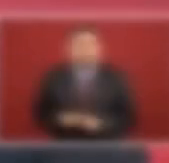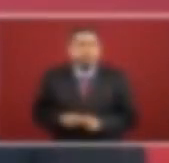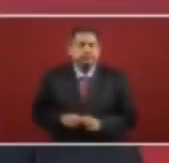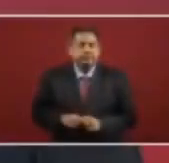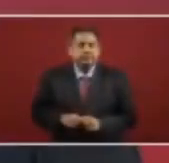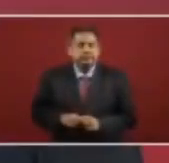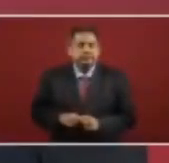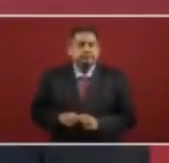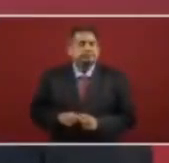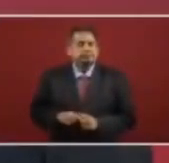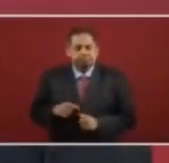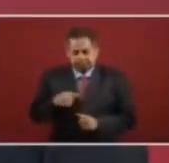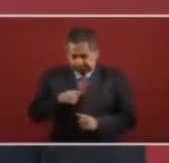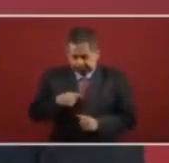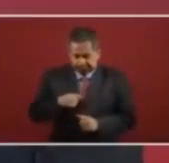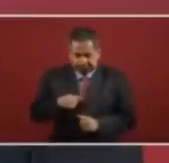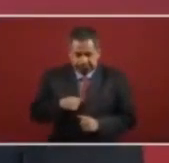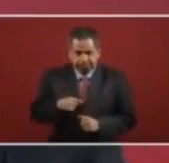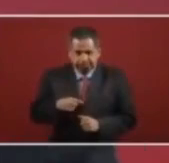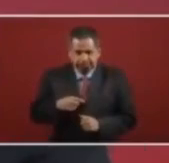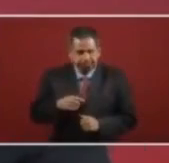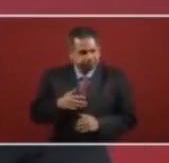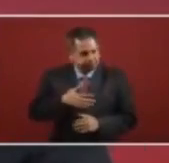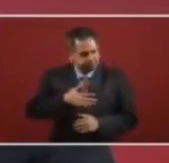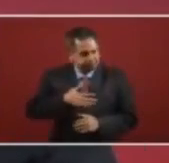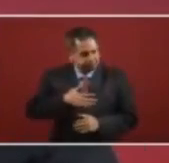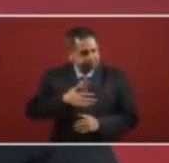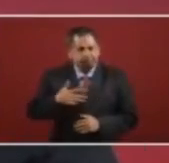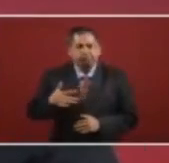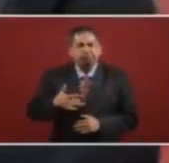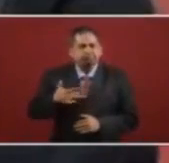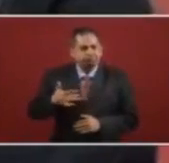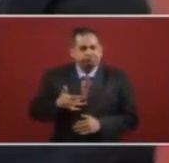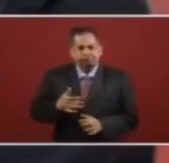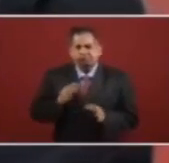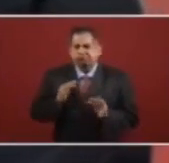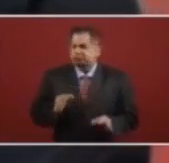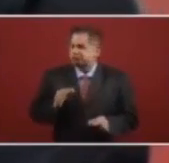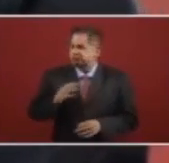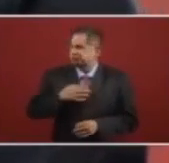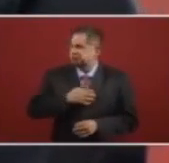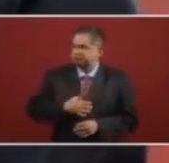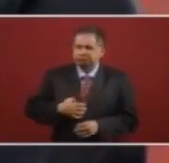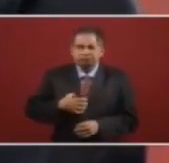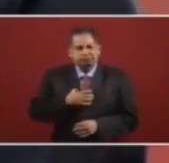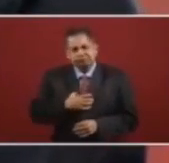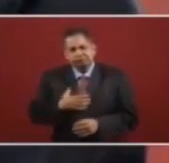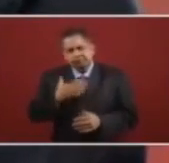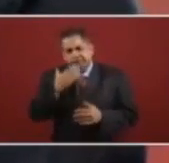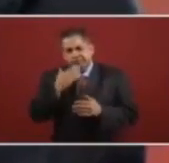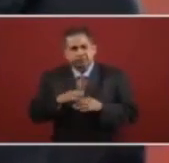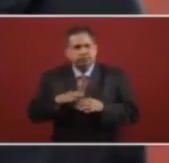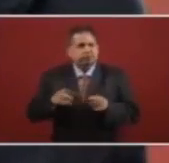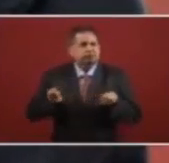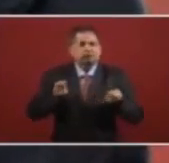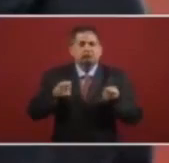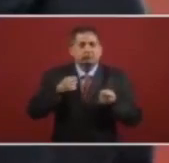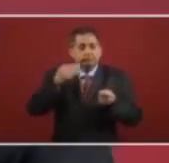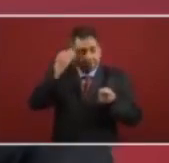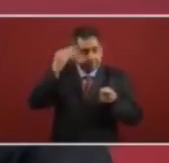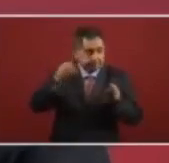tengo la dicha enorme de gobernar en un tiempo